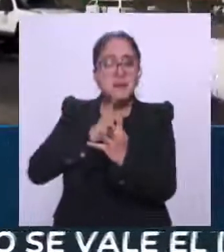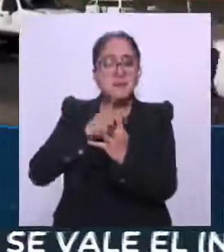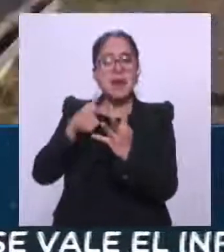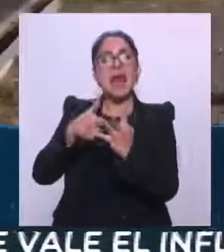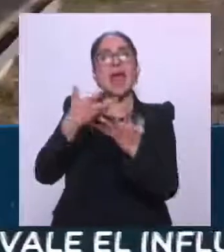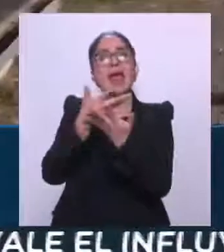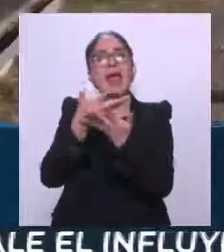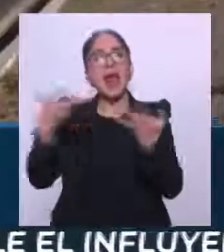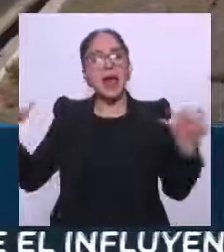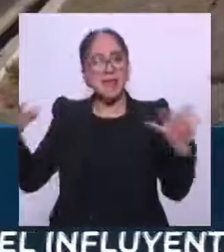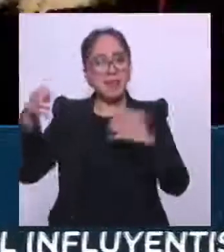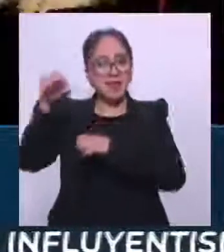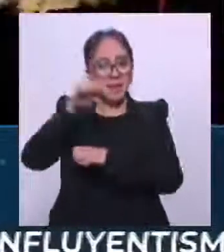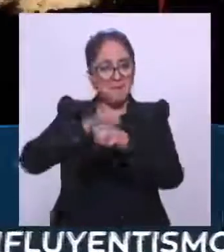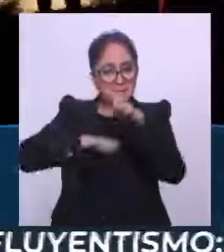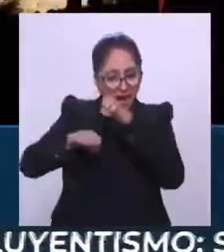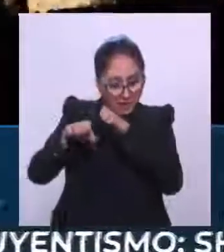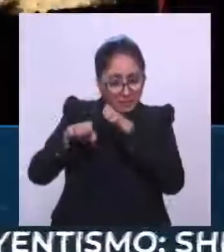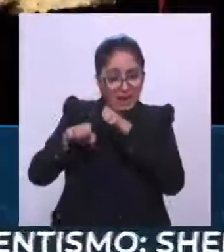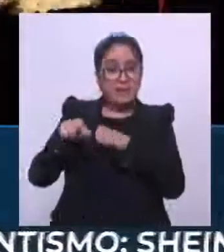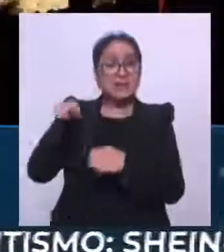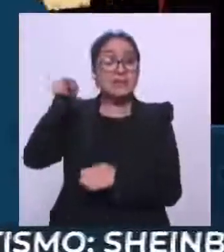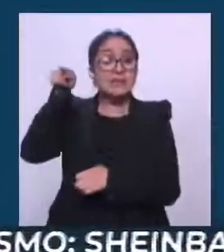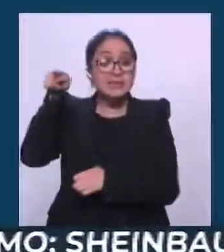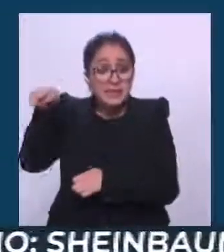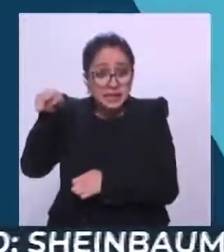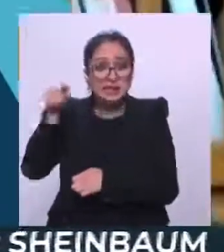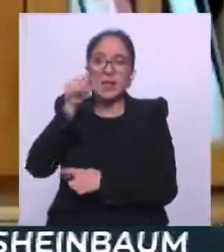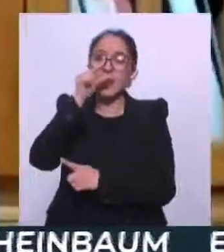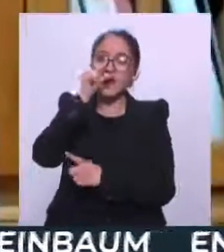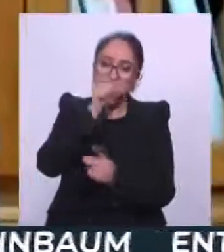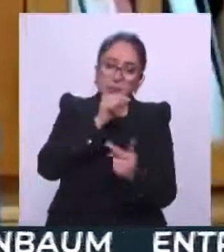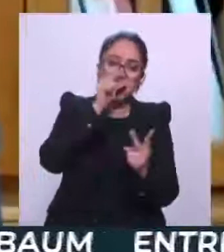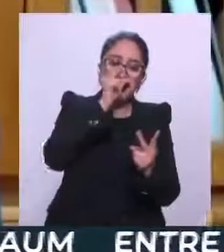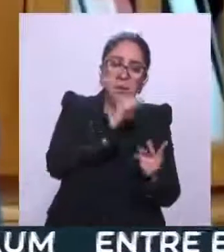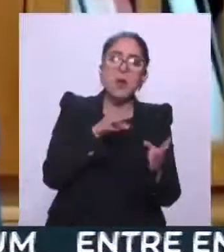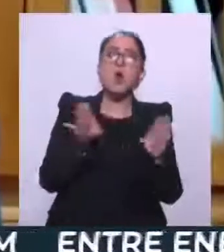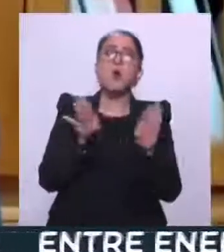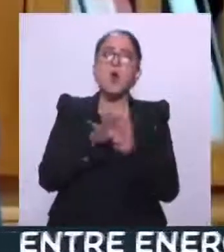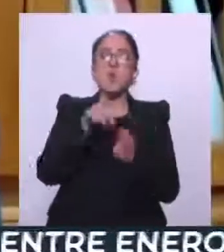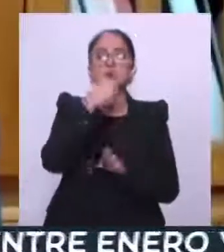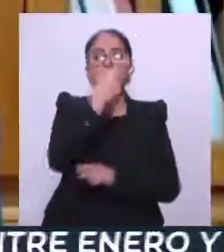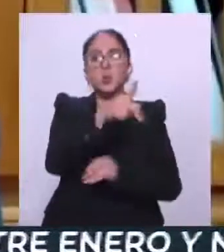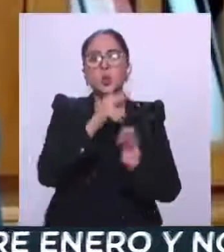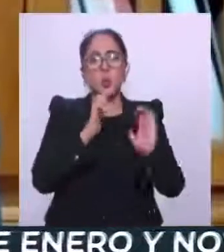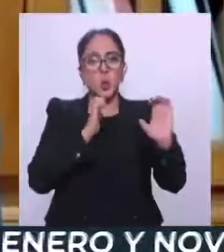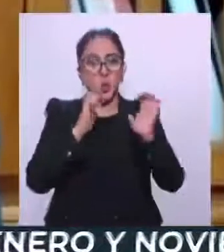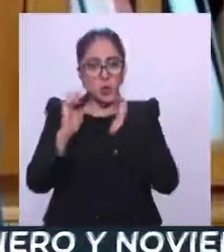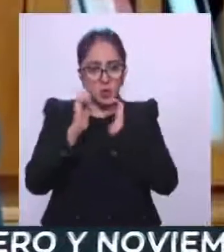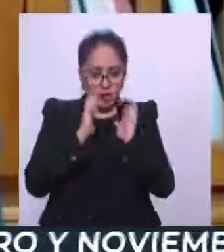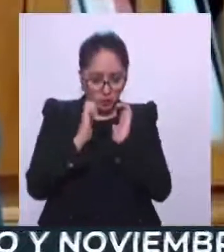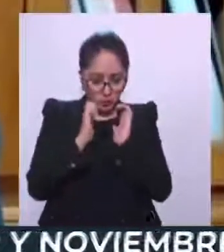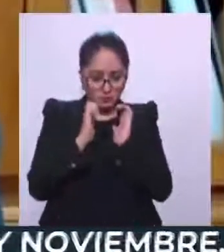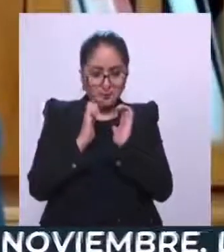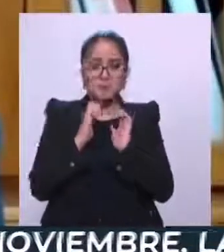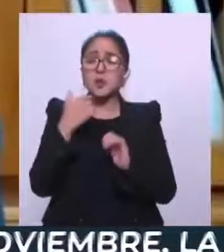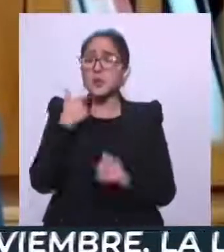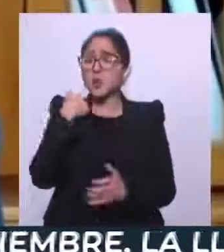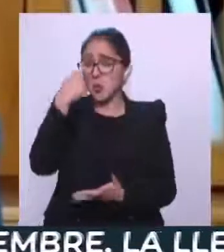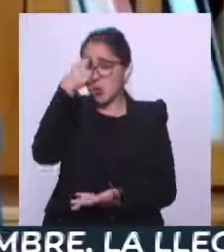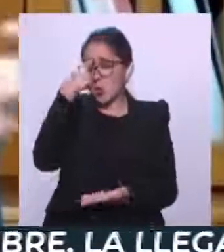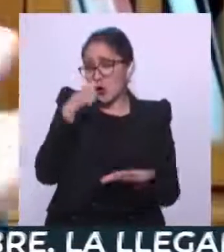Hay una desarticulación que dificulta la comunicación. Creo que el sistema de comisión